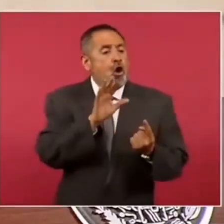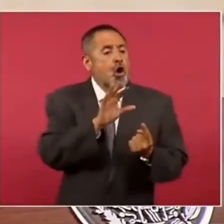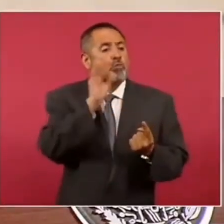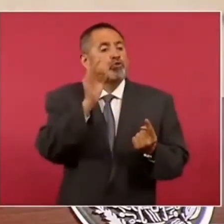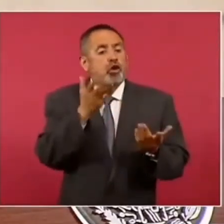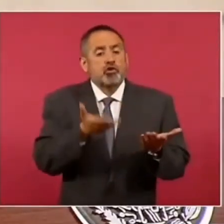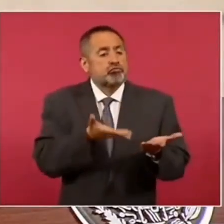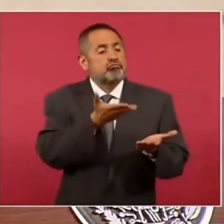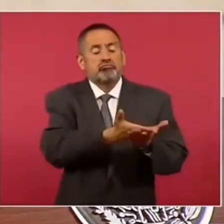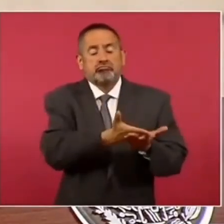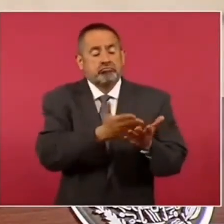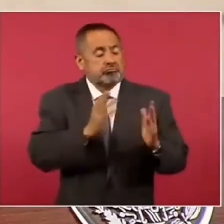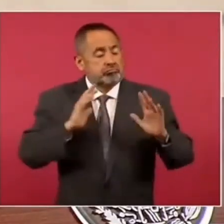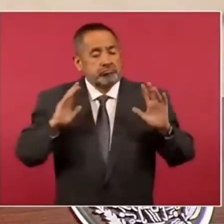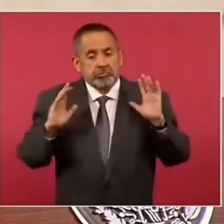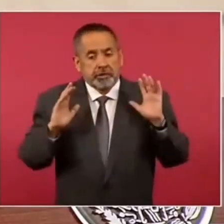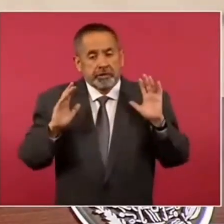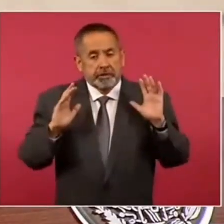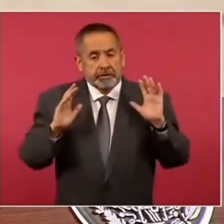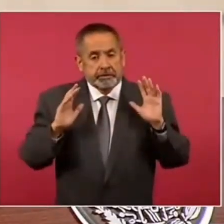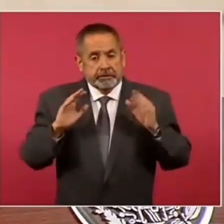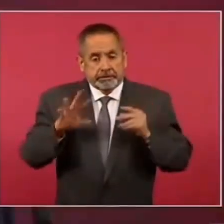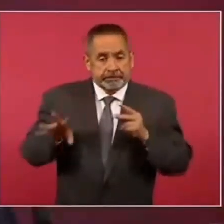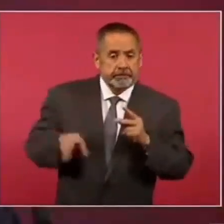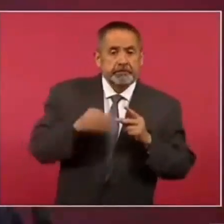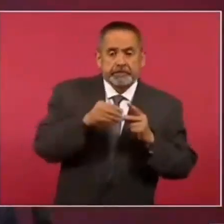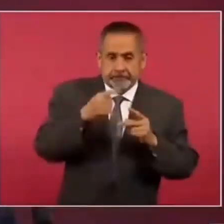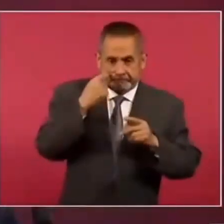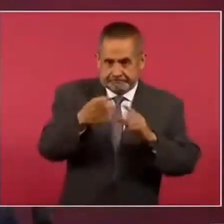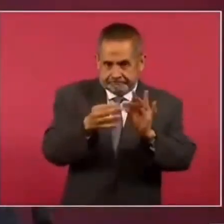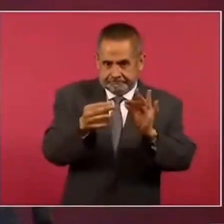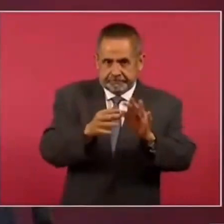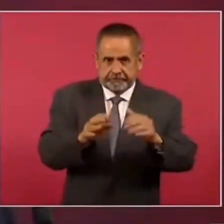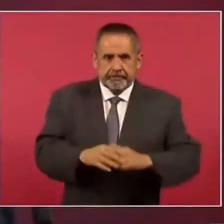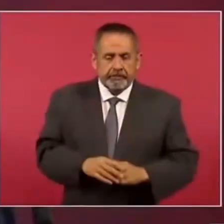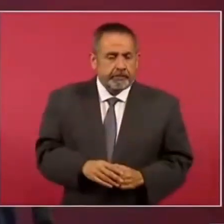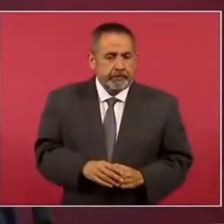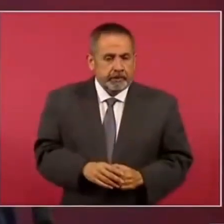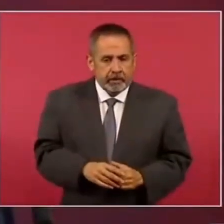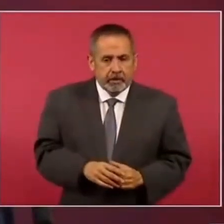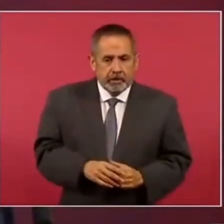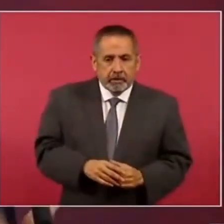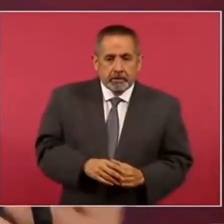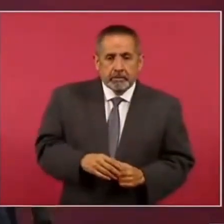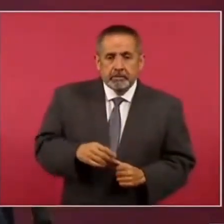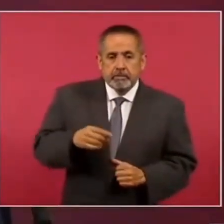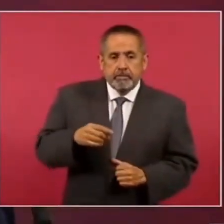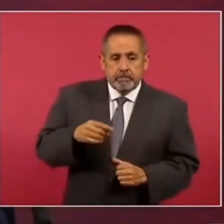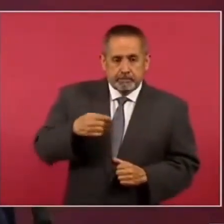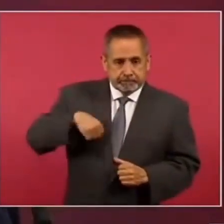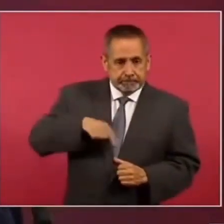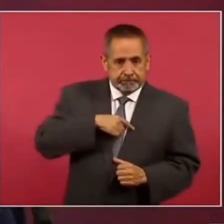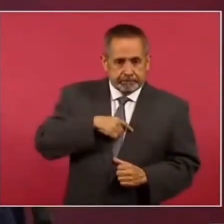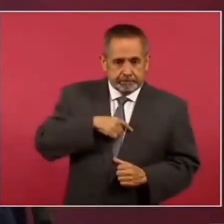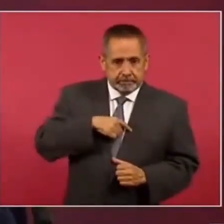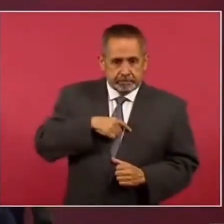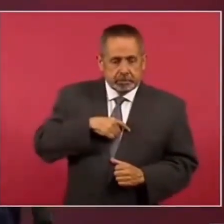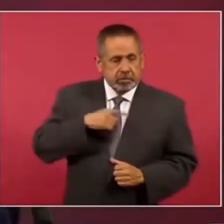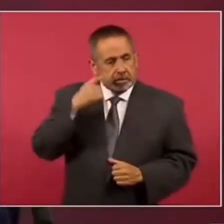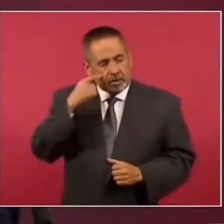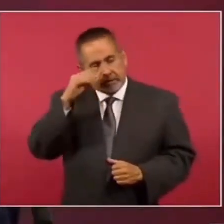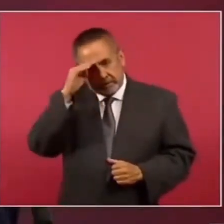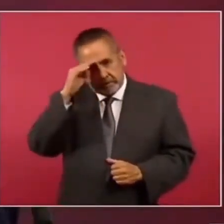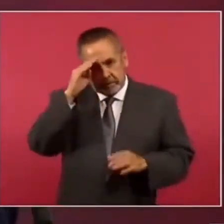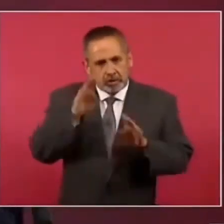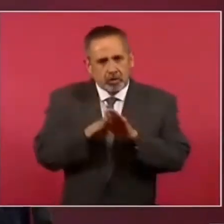Les agrego otra cosa, les añado otra cosa. Nosotros de todas maneras íbamos a